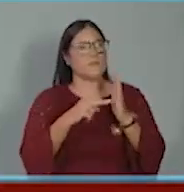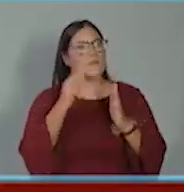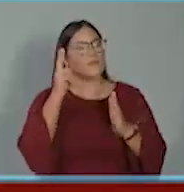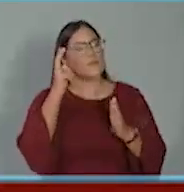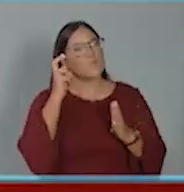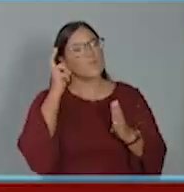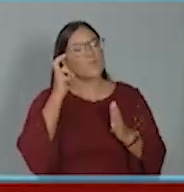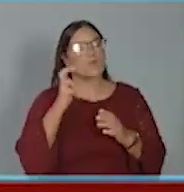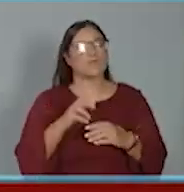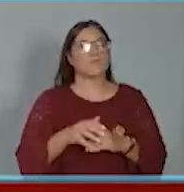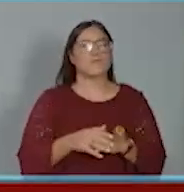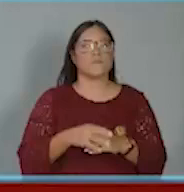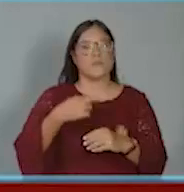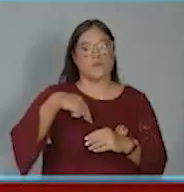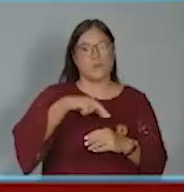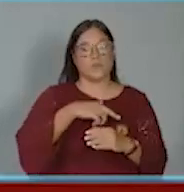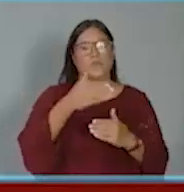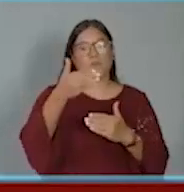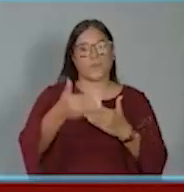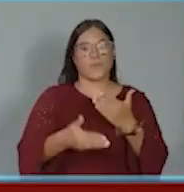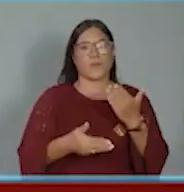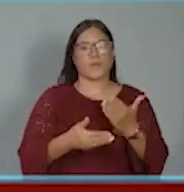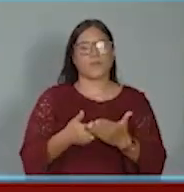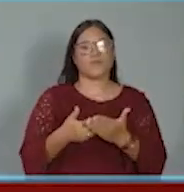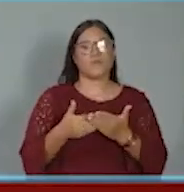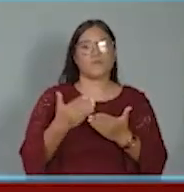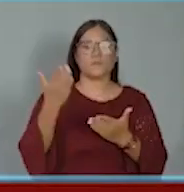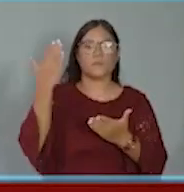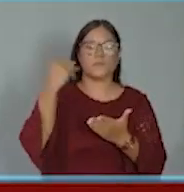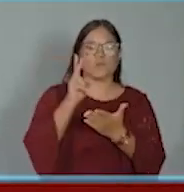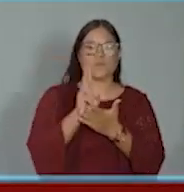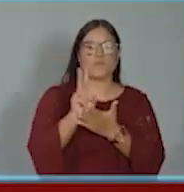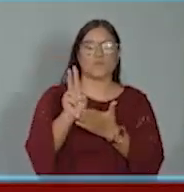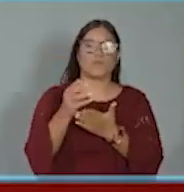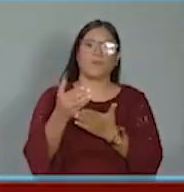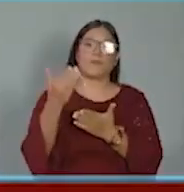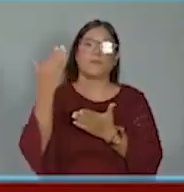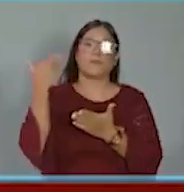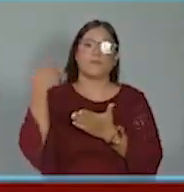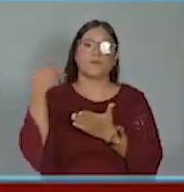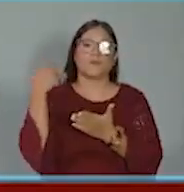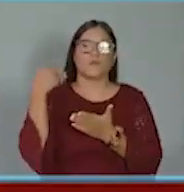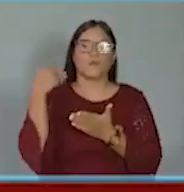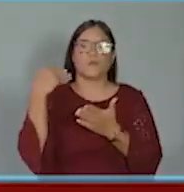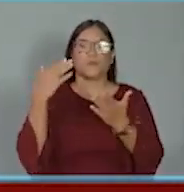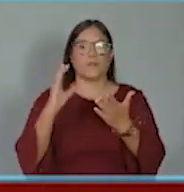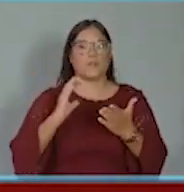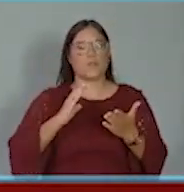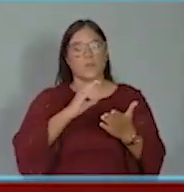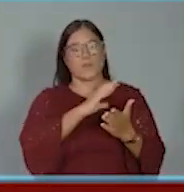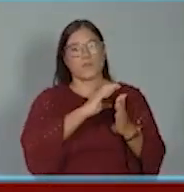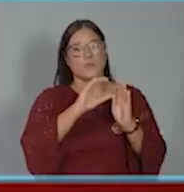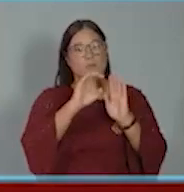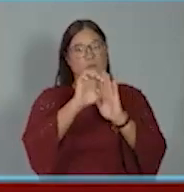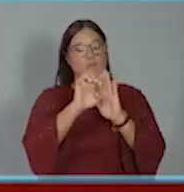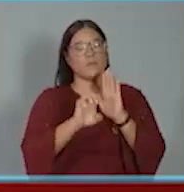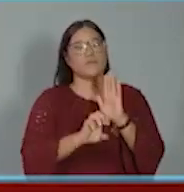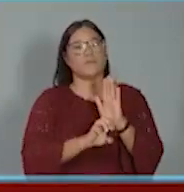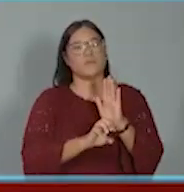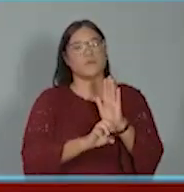de hecho nosotros fuimos invitados hace unas dos semanas a lo de la comisión de estadística